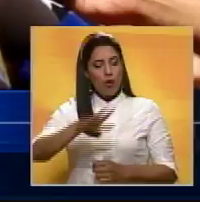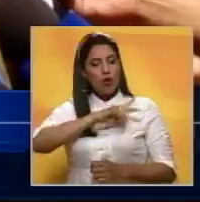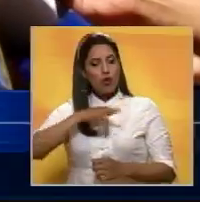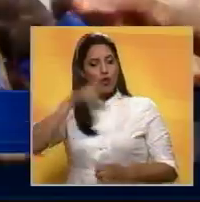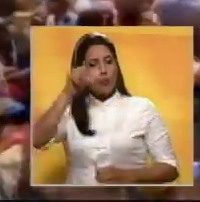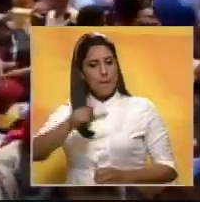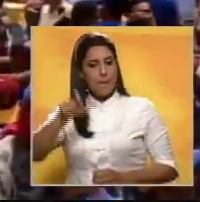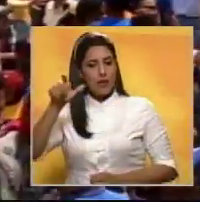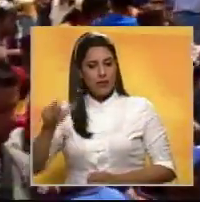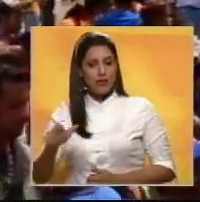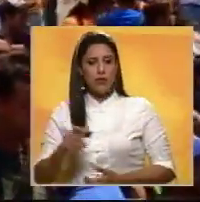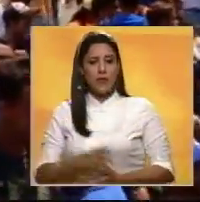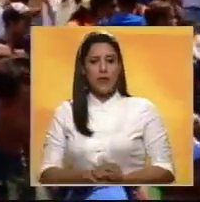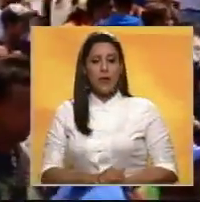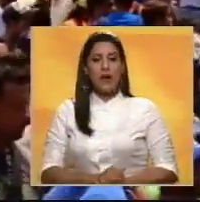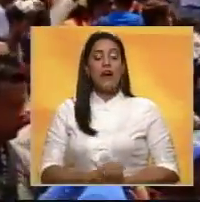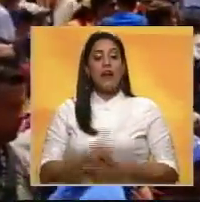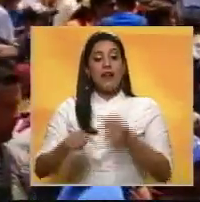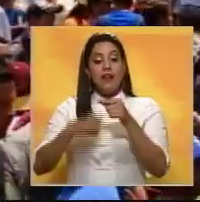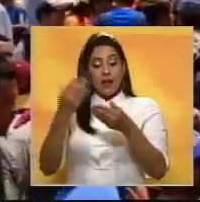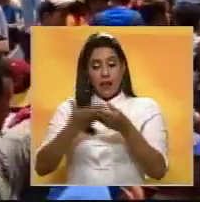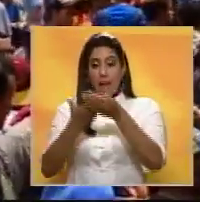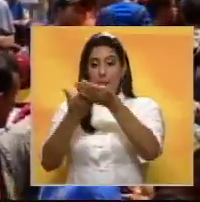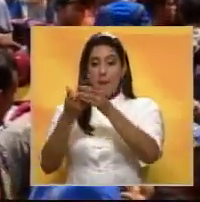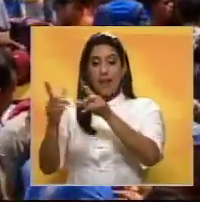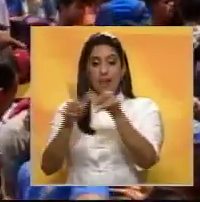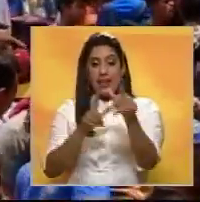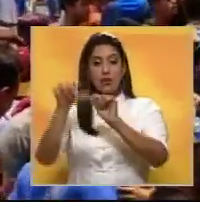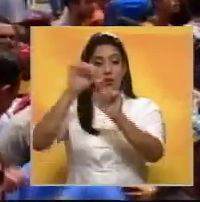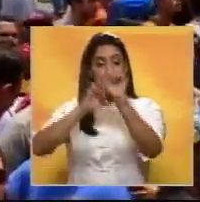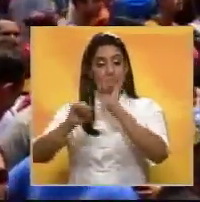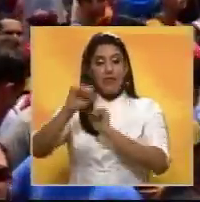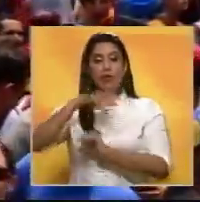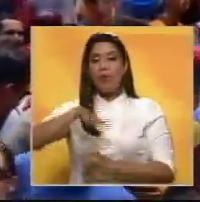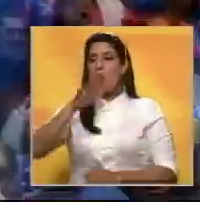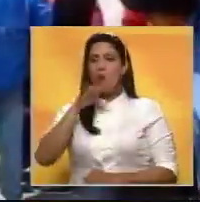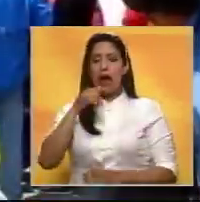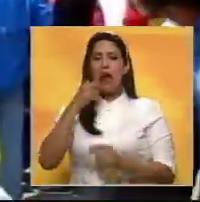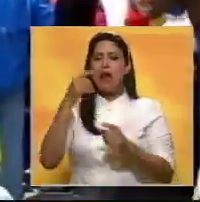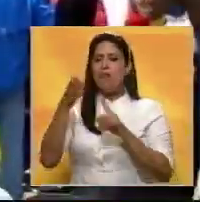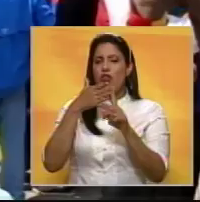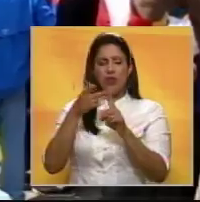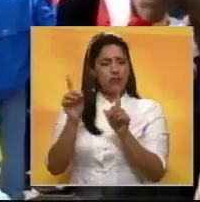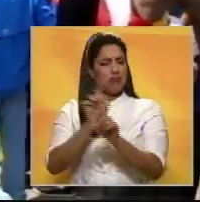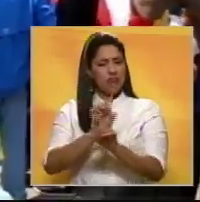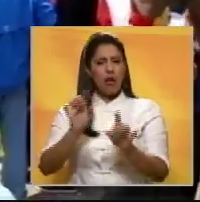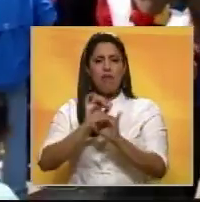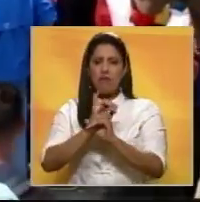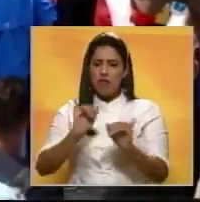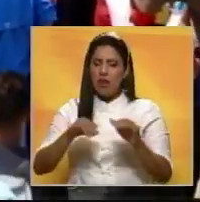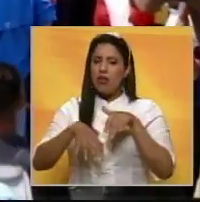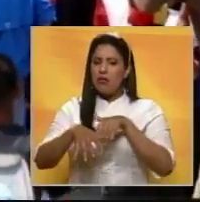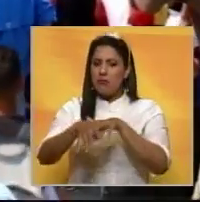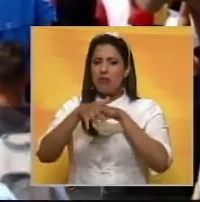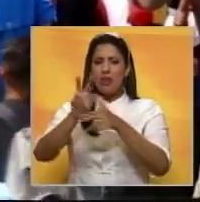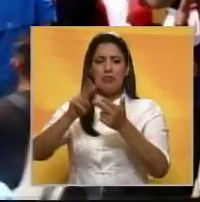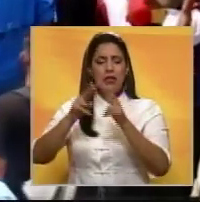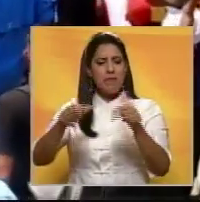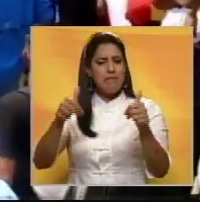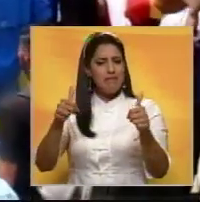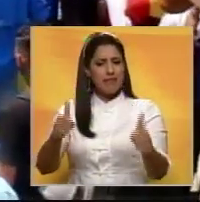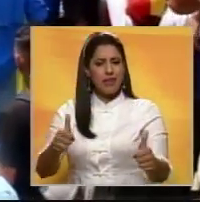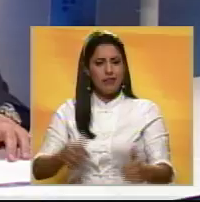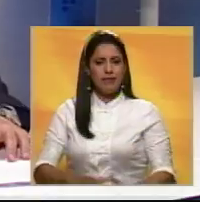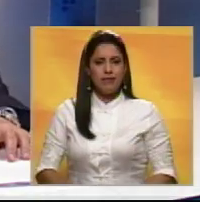nuestra gente. Luego de consignar el documento en la Defensoría no se registraron hechos irregulares, culminando la marcha de manera